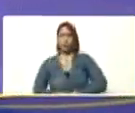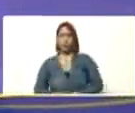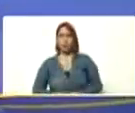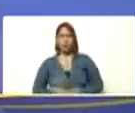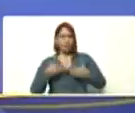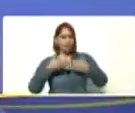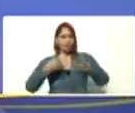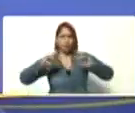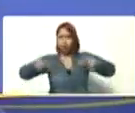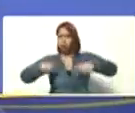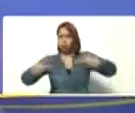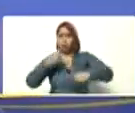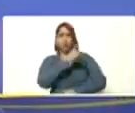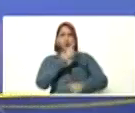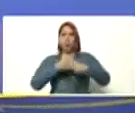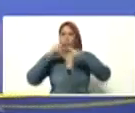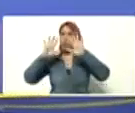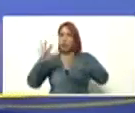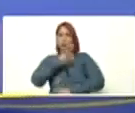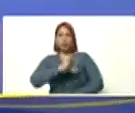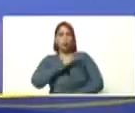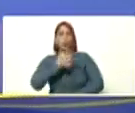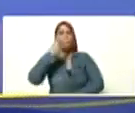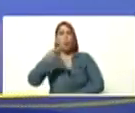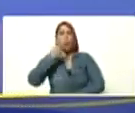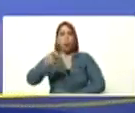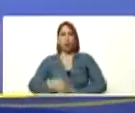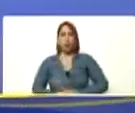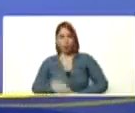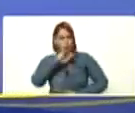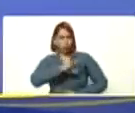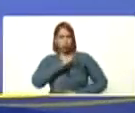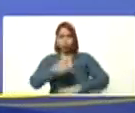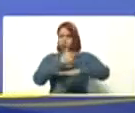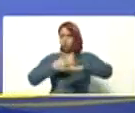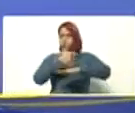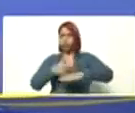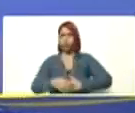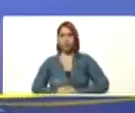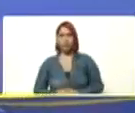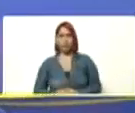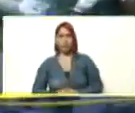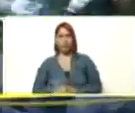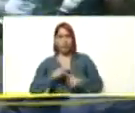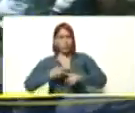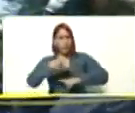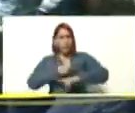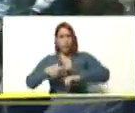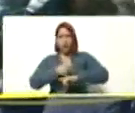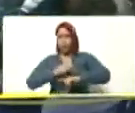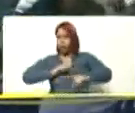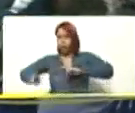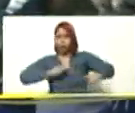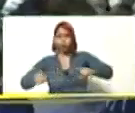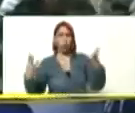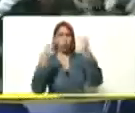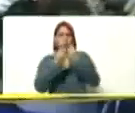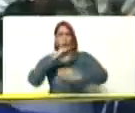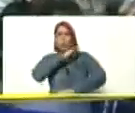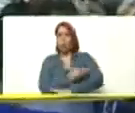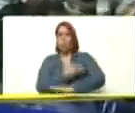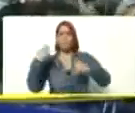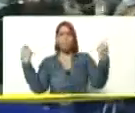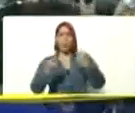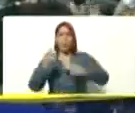el nuevo 1x10 sociopolítico, sociogubernamental, para gobernar con el poder popular